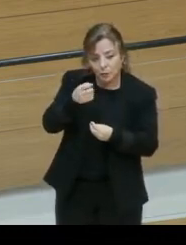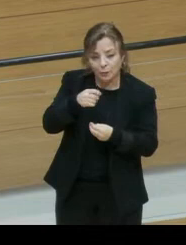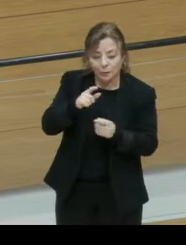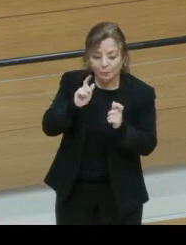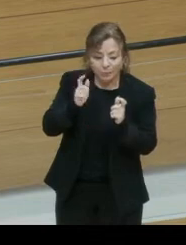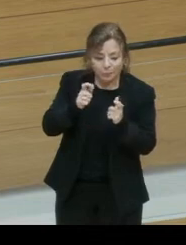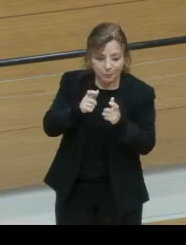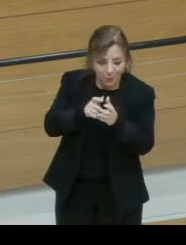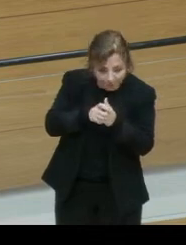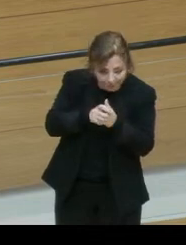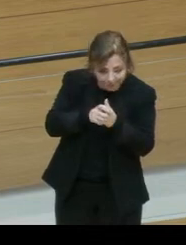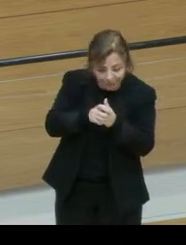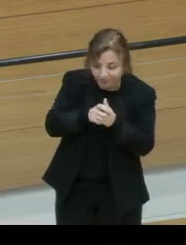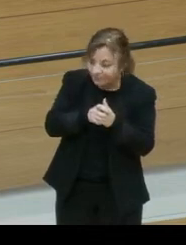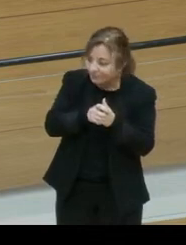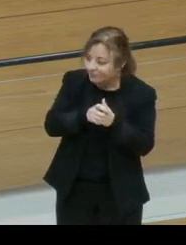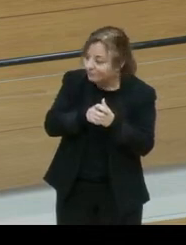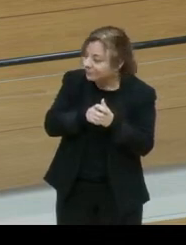pequeño.